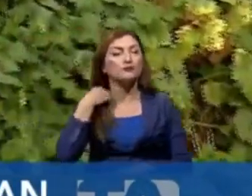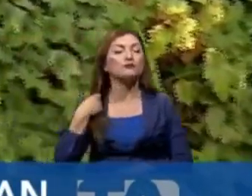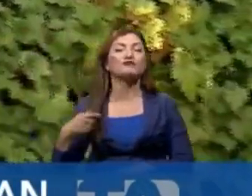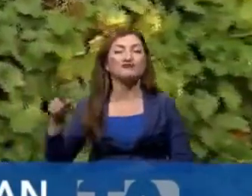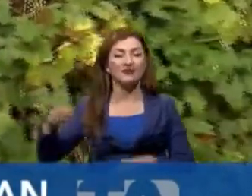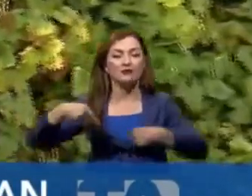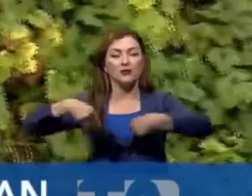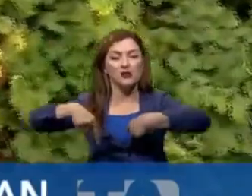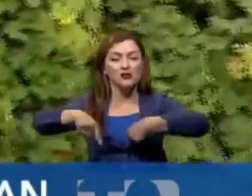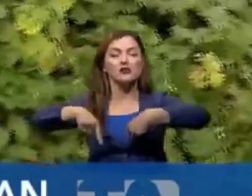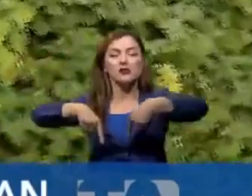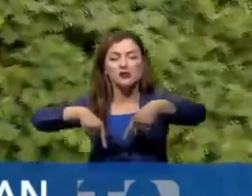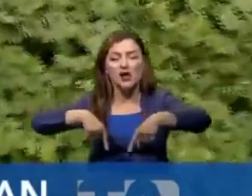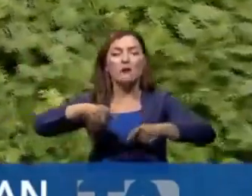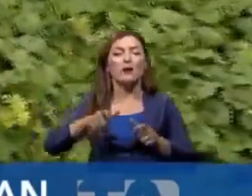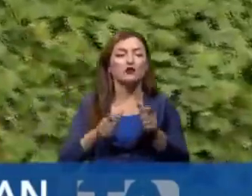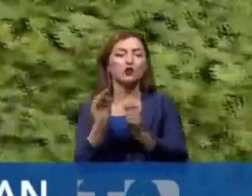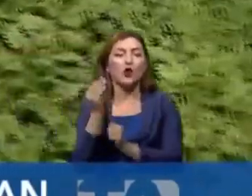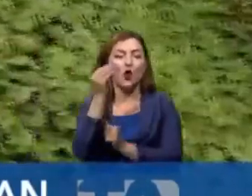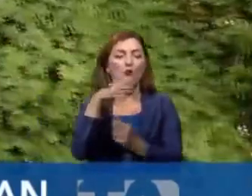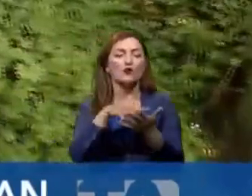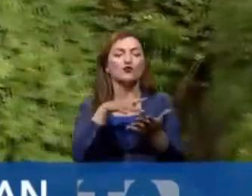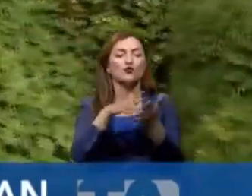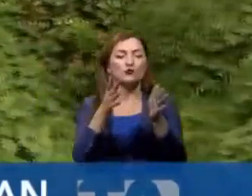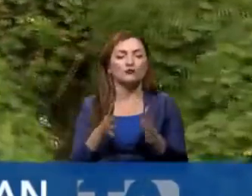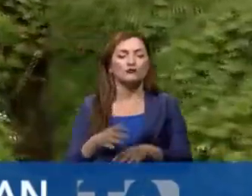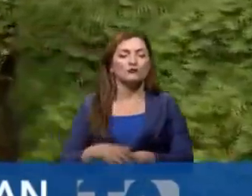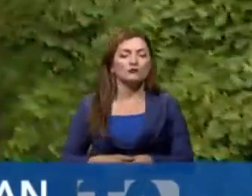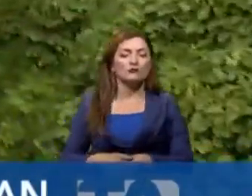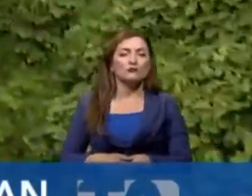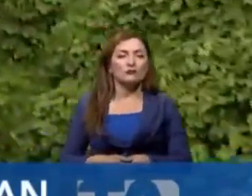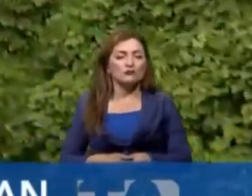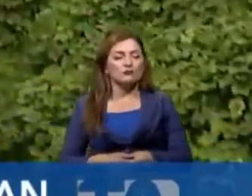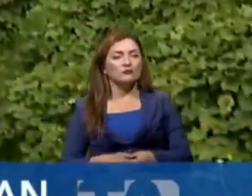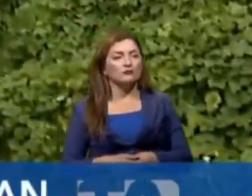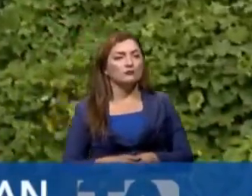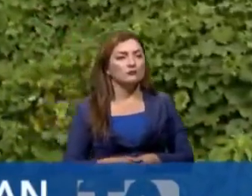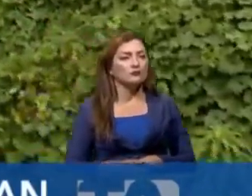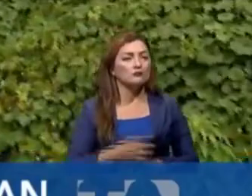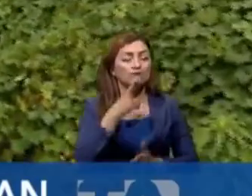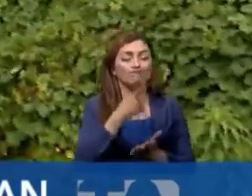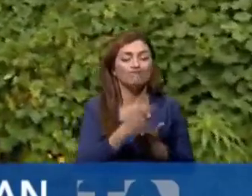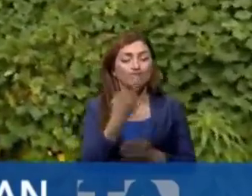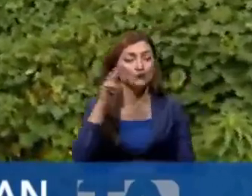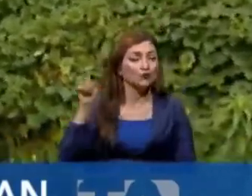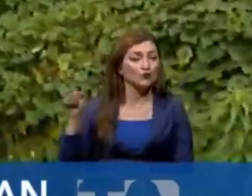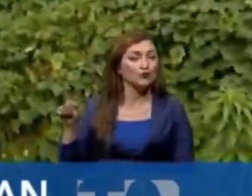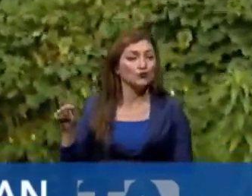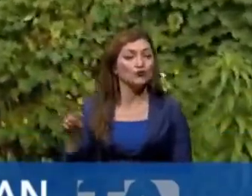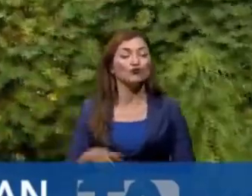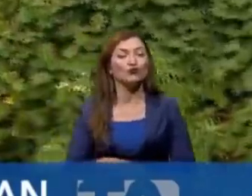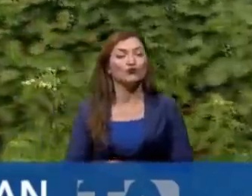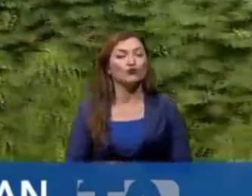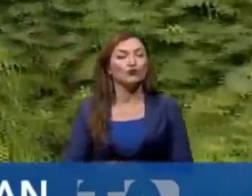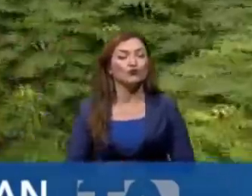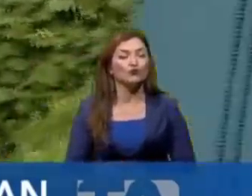transitan los moradores y sobre todo los jóvenes de la institución que necesitamos apoyo Así es mi señor finalmente yo quiero que ustedes vean si me ayudan